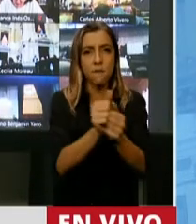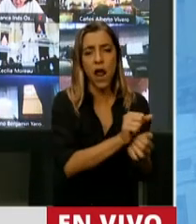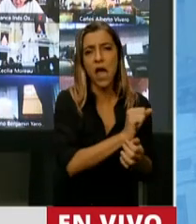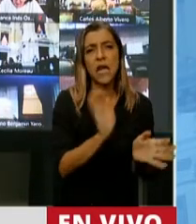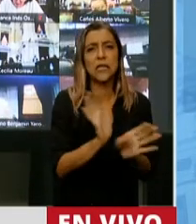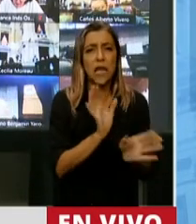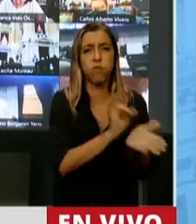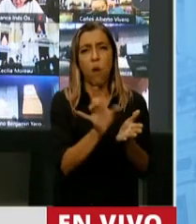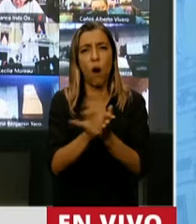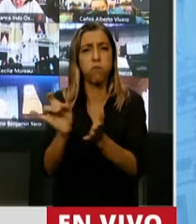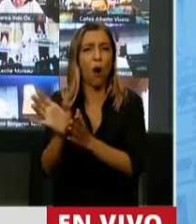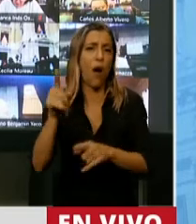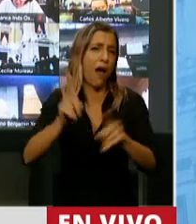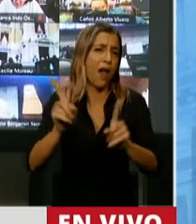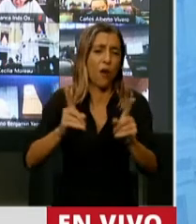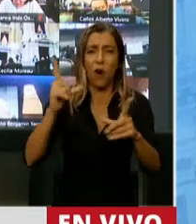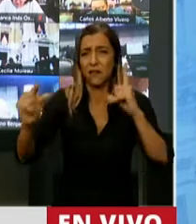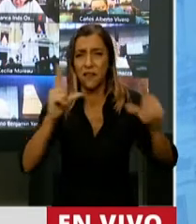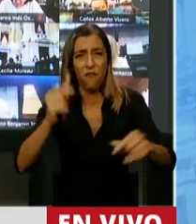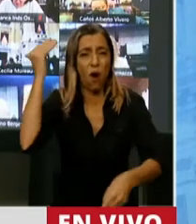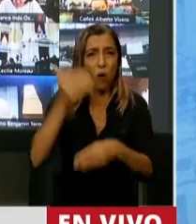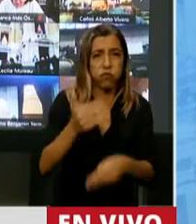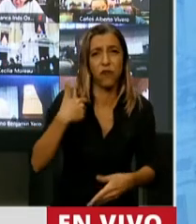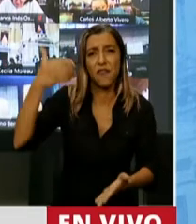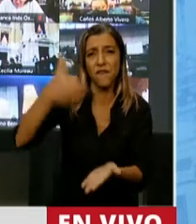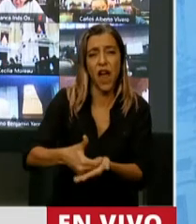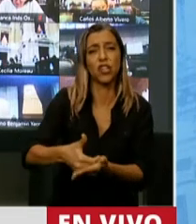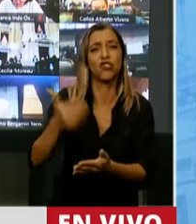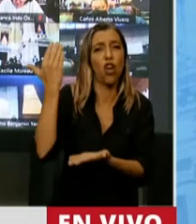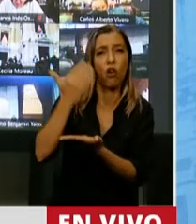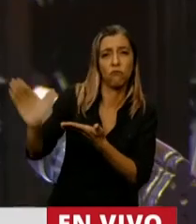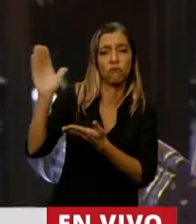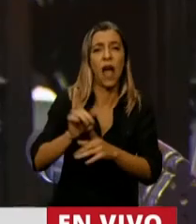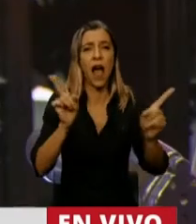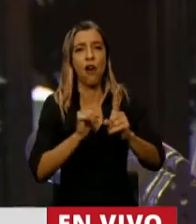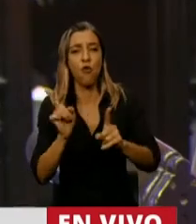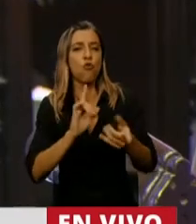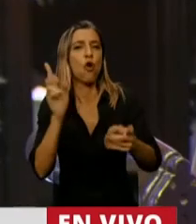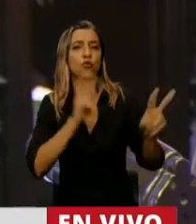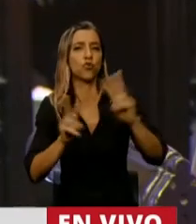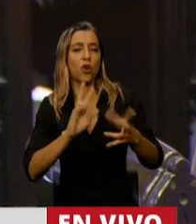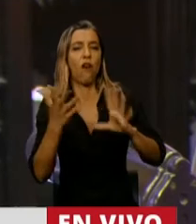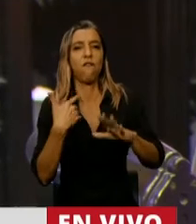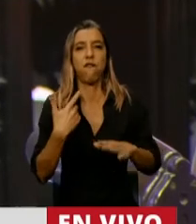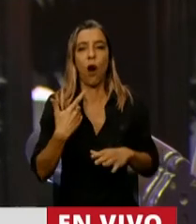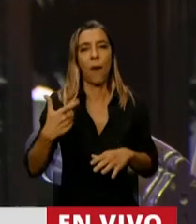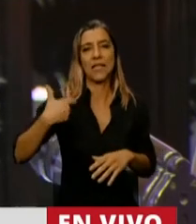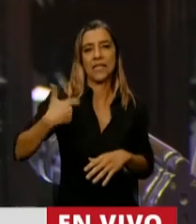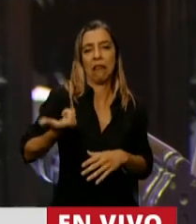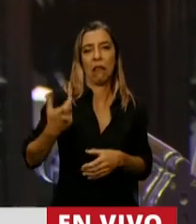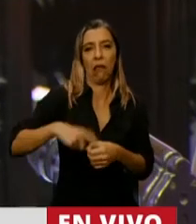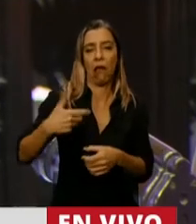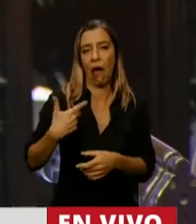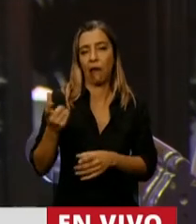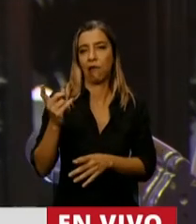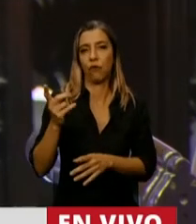ahuyentaron inversiones, algunos de ellos con matones sindicales. Habla el gobierno